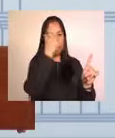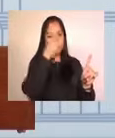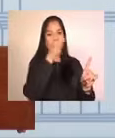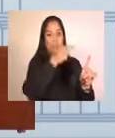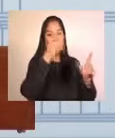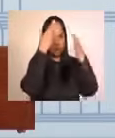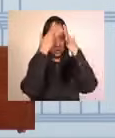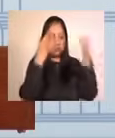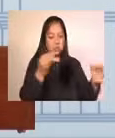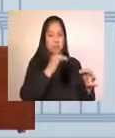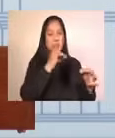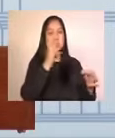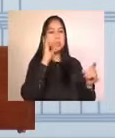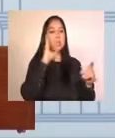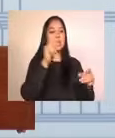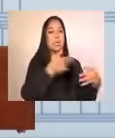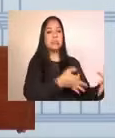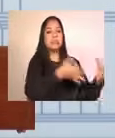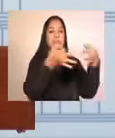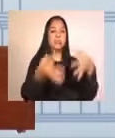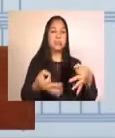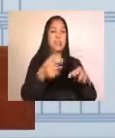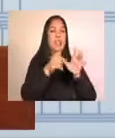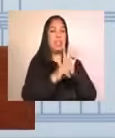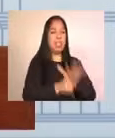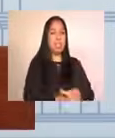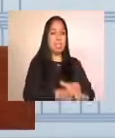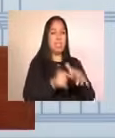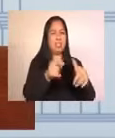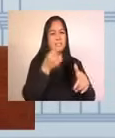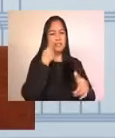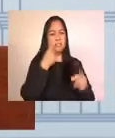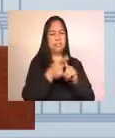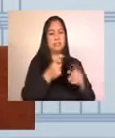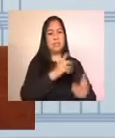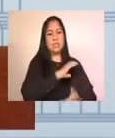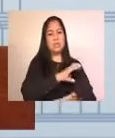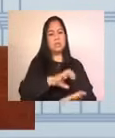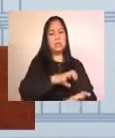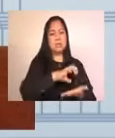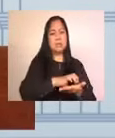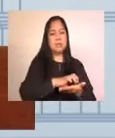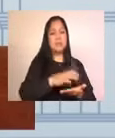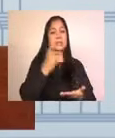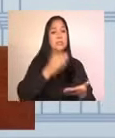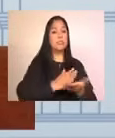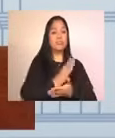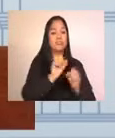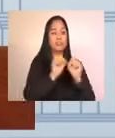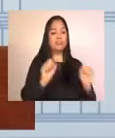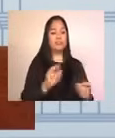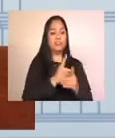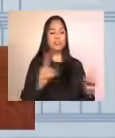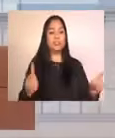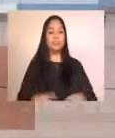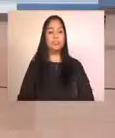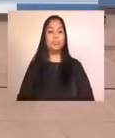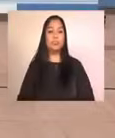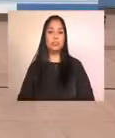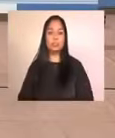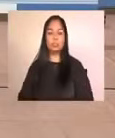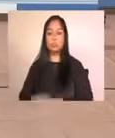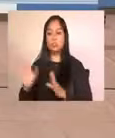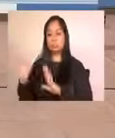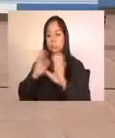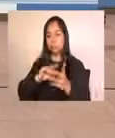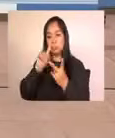que a la postre lo que afectan es al Estado de Derecho y al sistema democrático. Sí, la siguiente